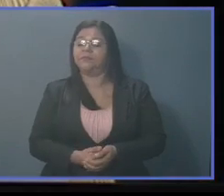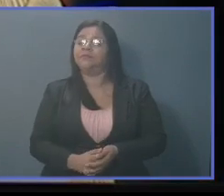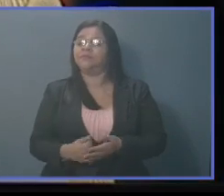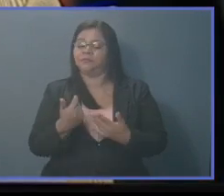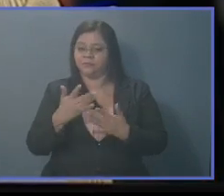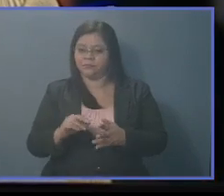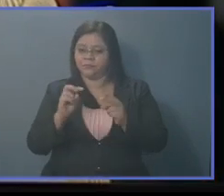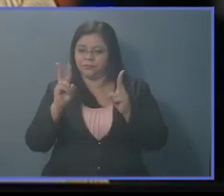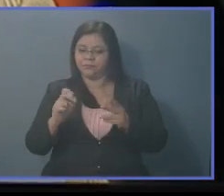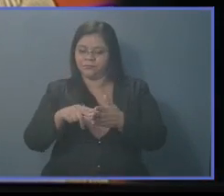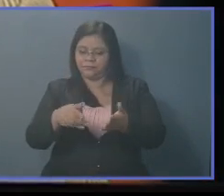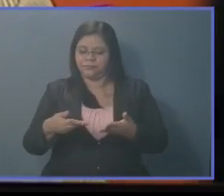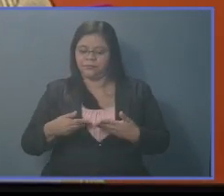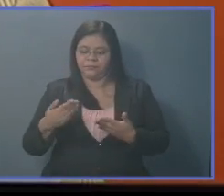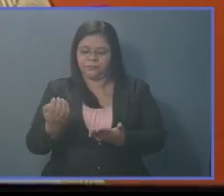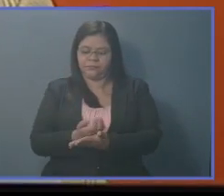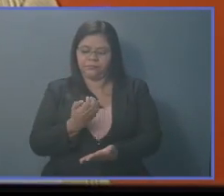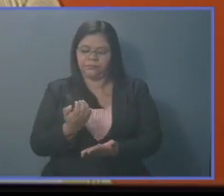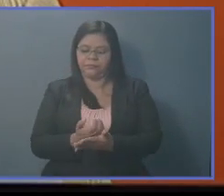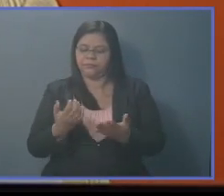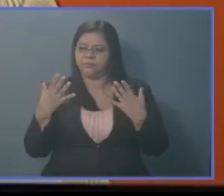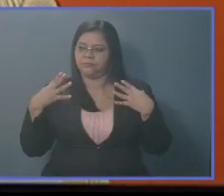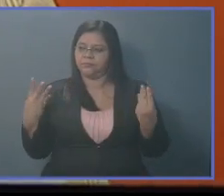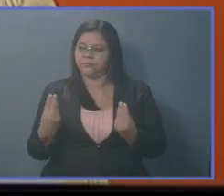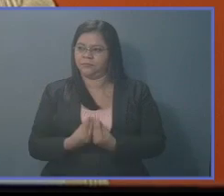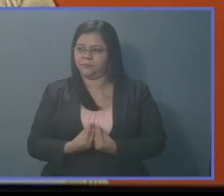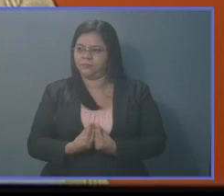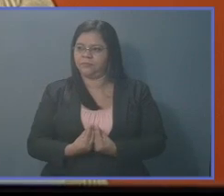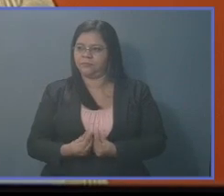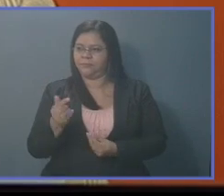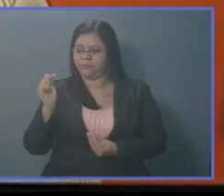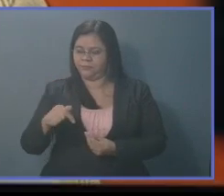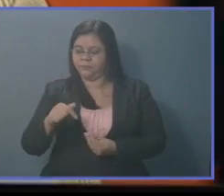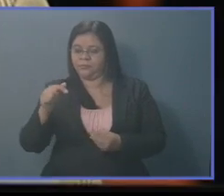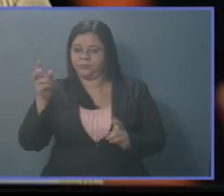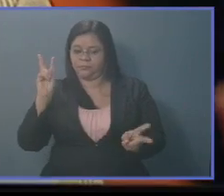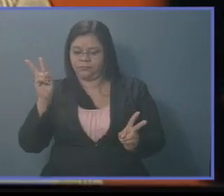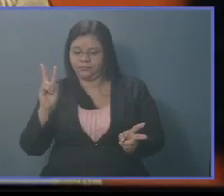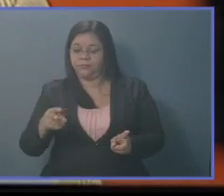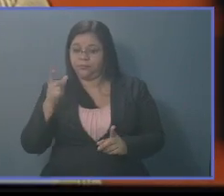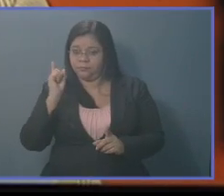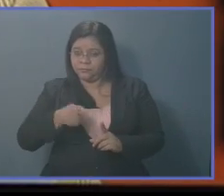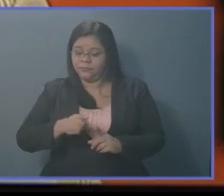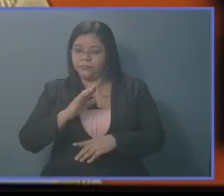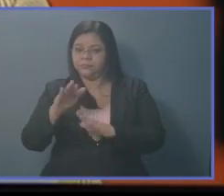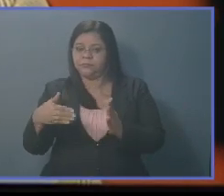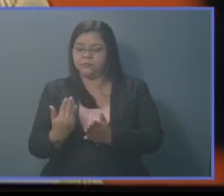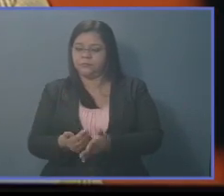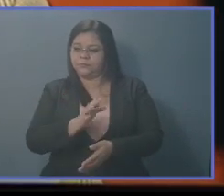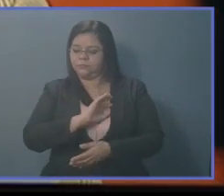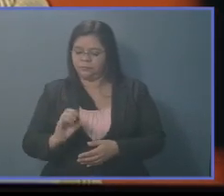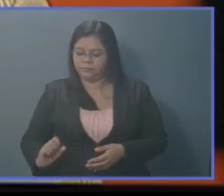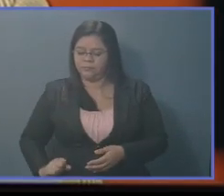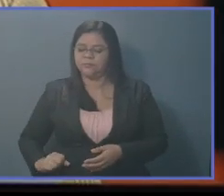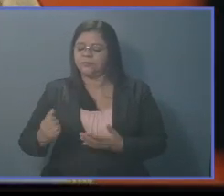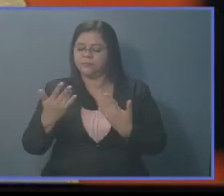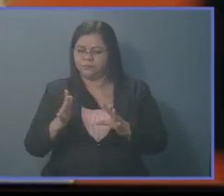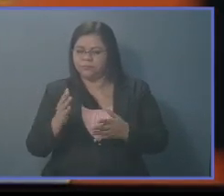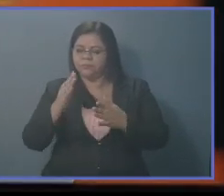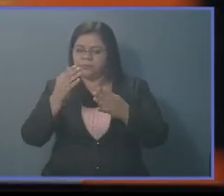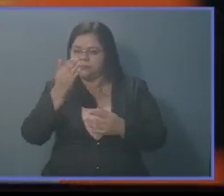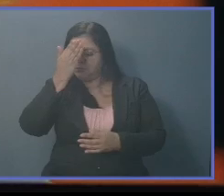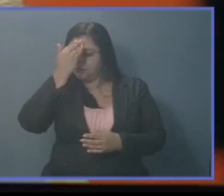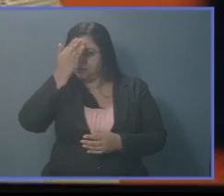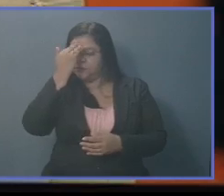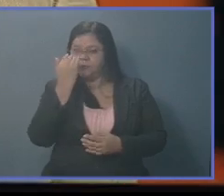materia de derechos económicos, sociales y culturales, Protocolo de San Salvador, obligan y mandan al Estado de El Salvador a reconocer que toda persona tiene derecho